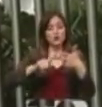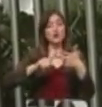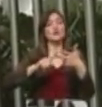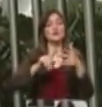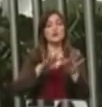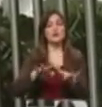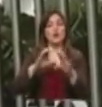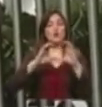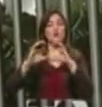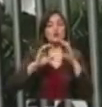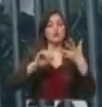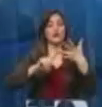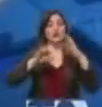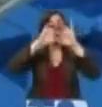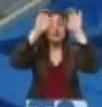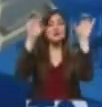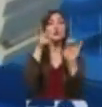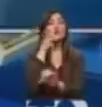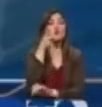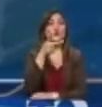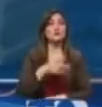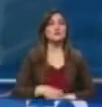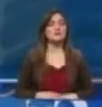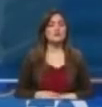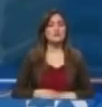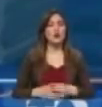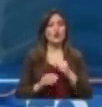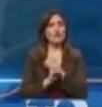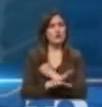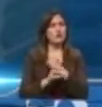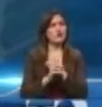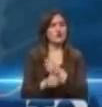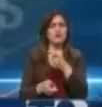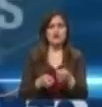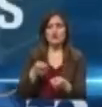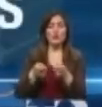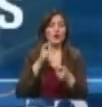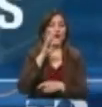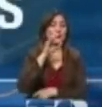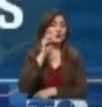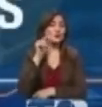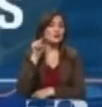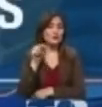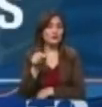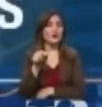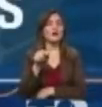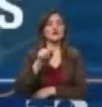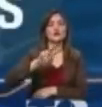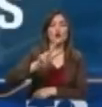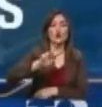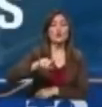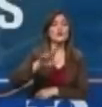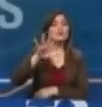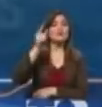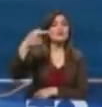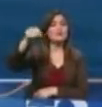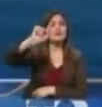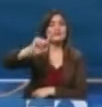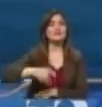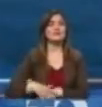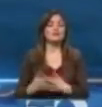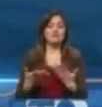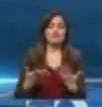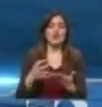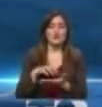SECOM y de algunas empresas públicas. Paquetes publicitarios comercializados entre 800 2000 y 2,5 millones, lo que